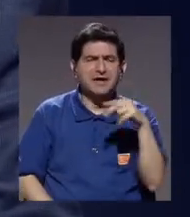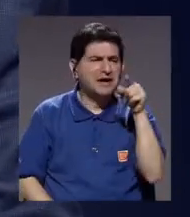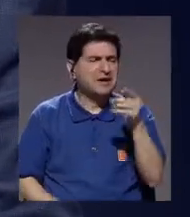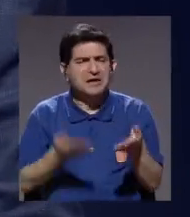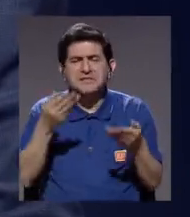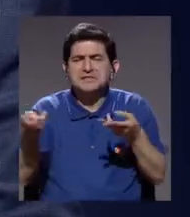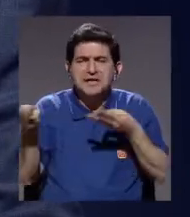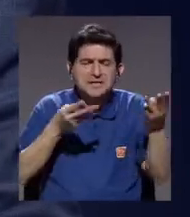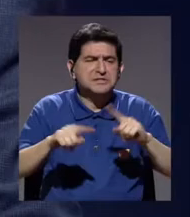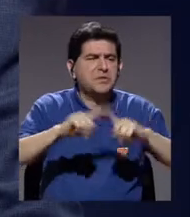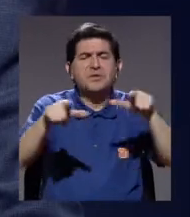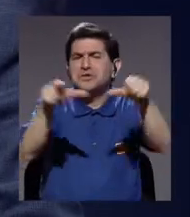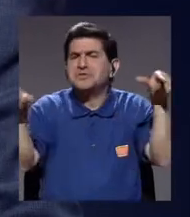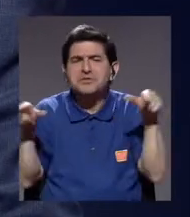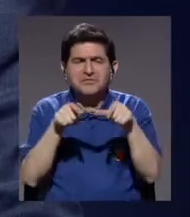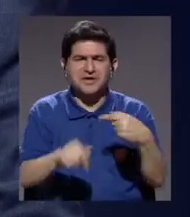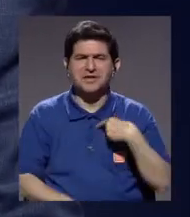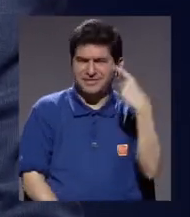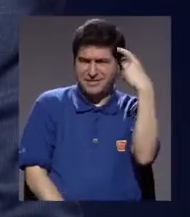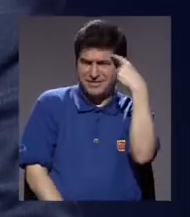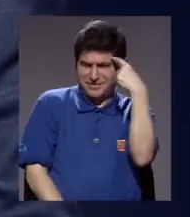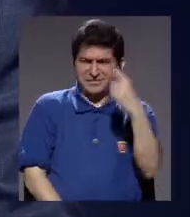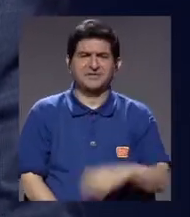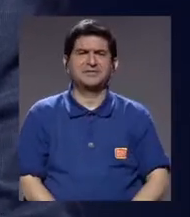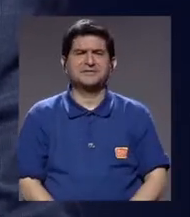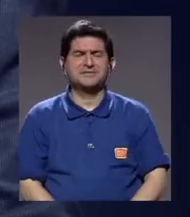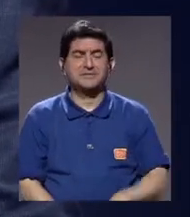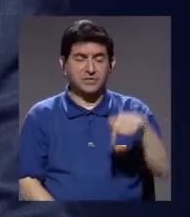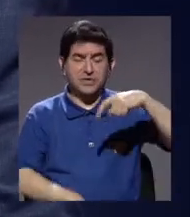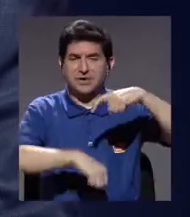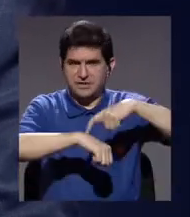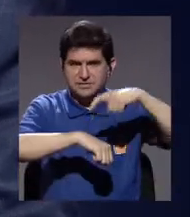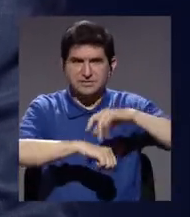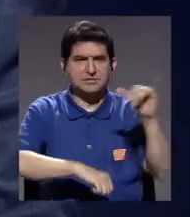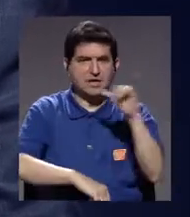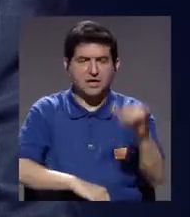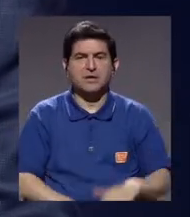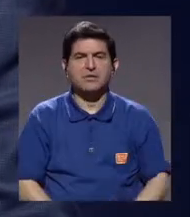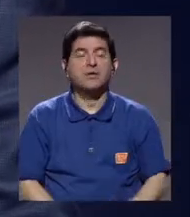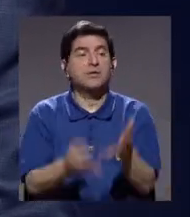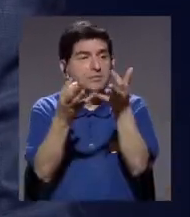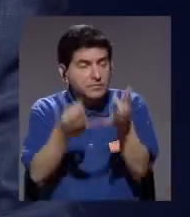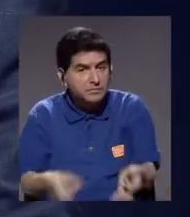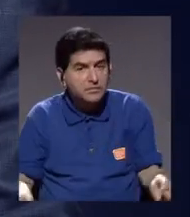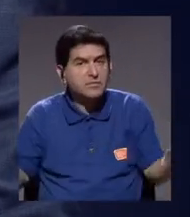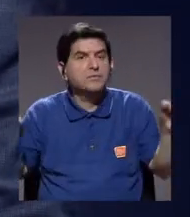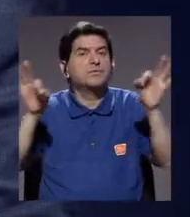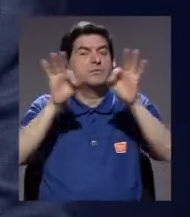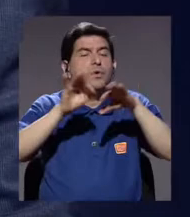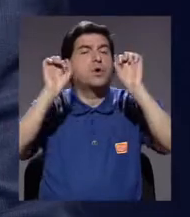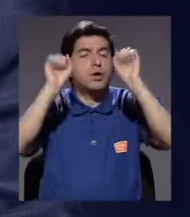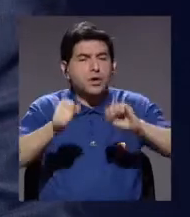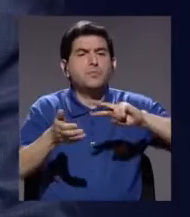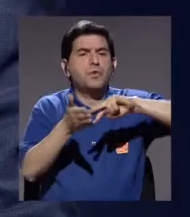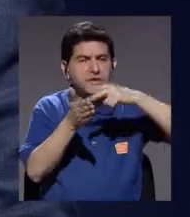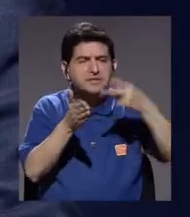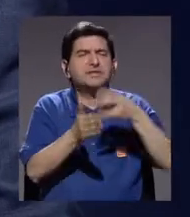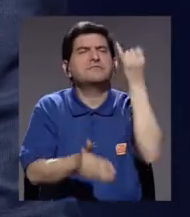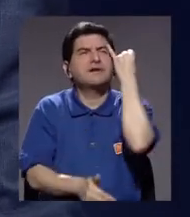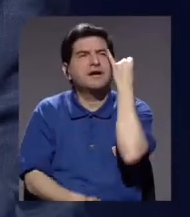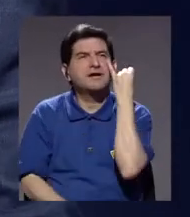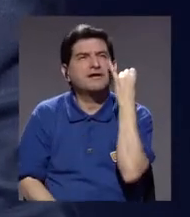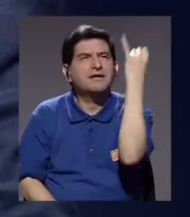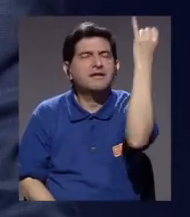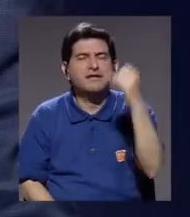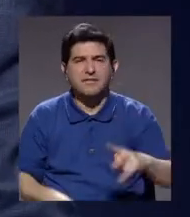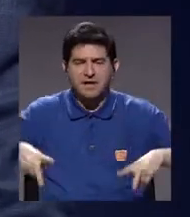el mercado, otros lugares. Y yo pienso que efectivamente hoy en día también este serie es importante y puede dar una idea